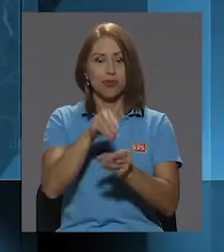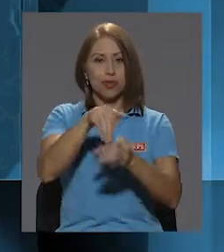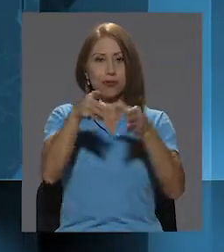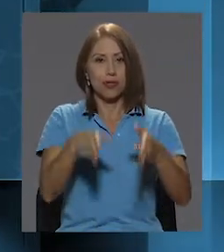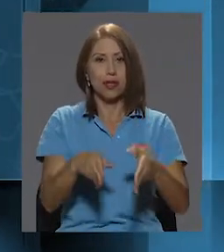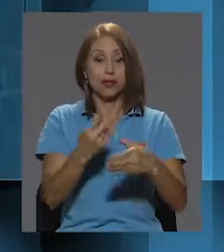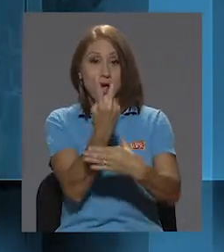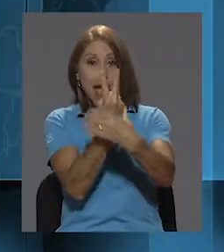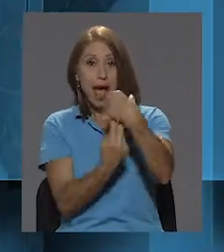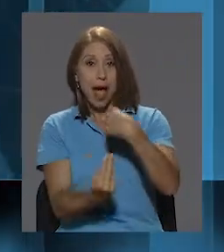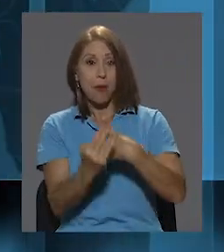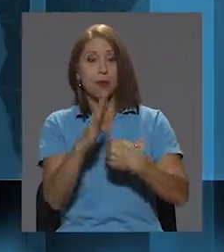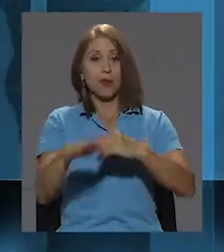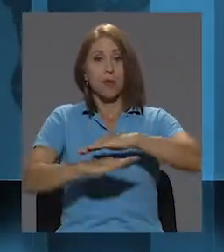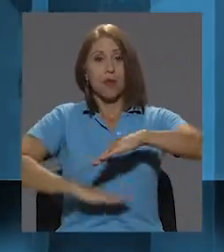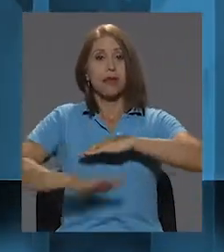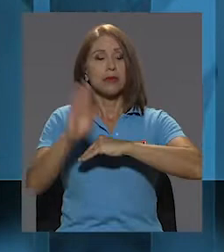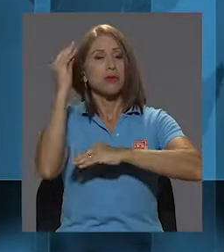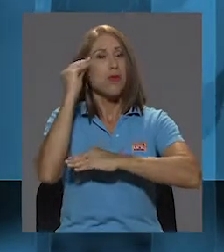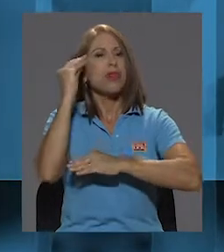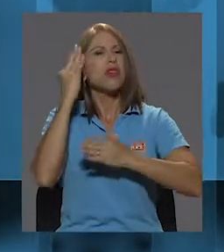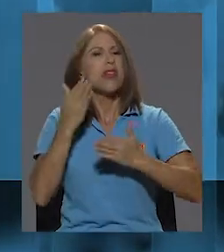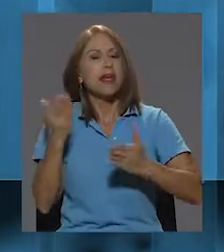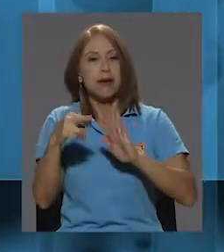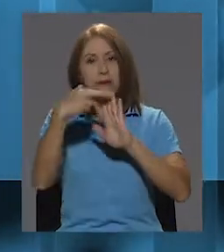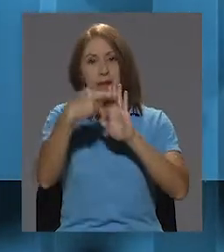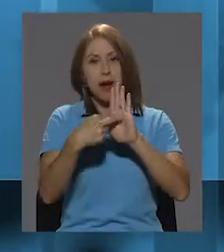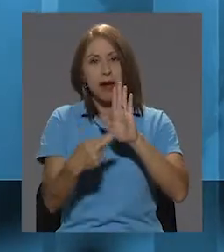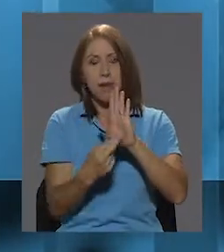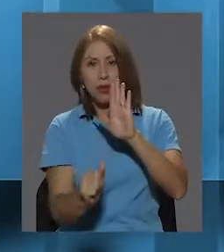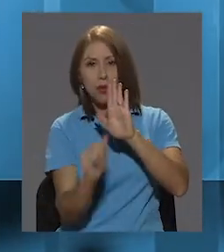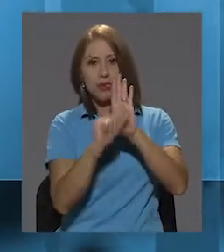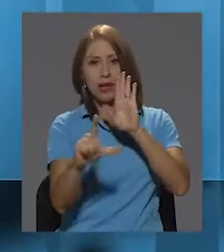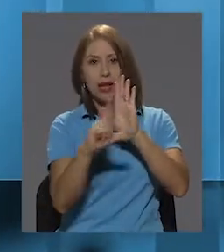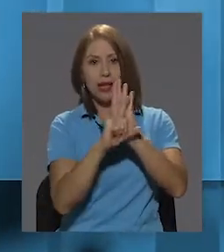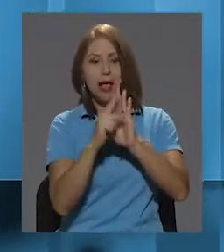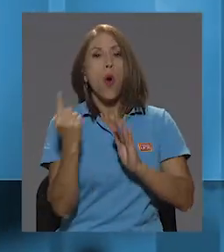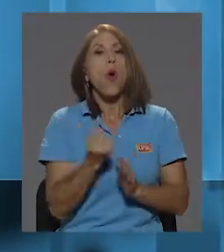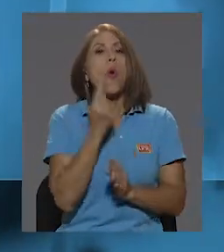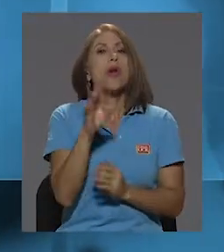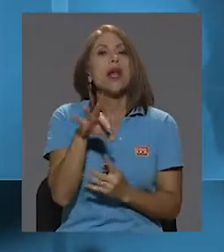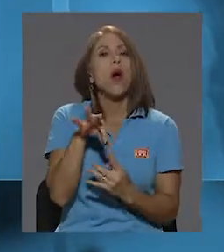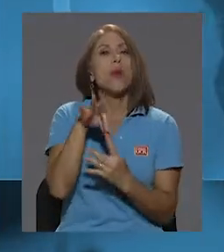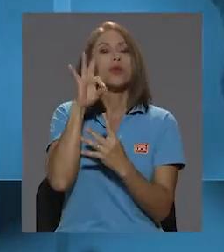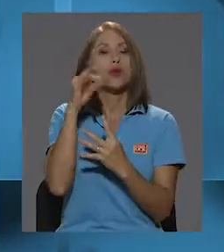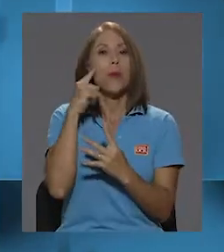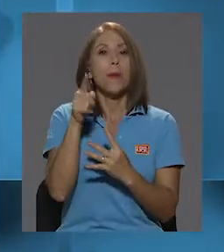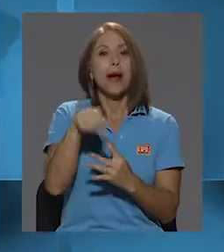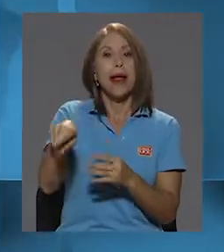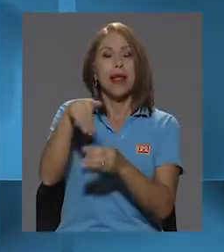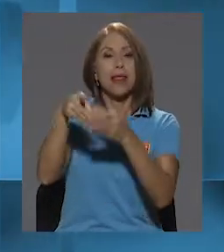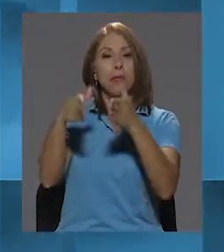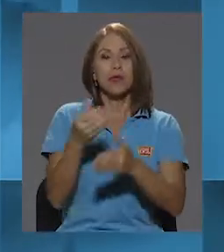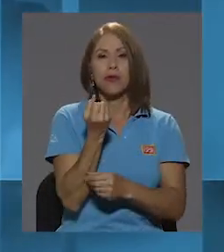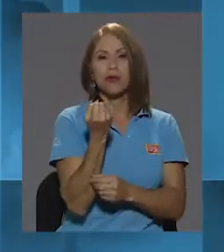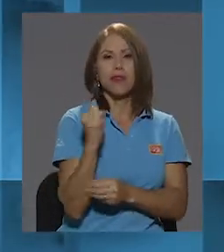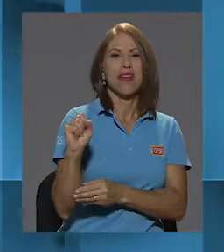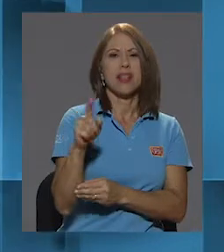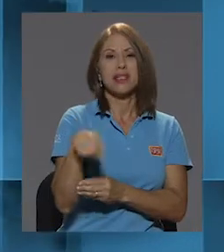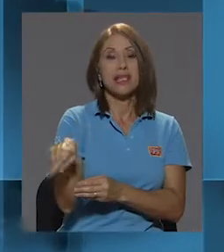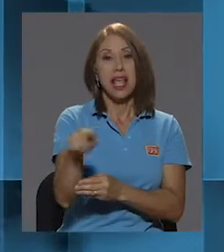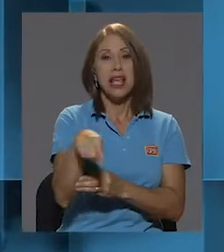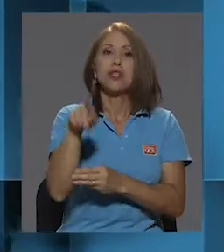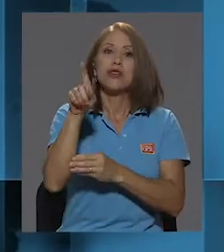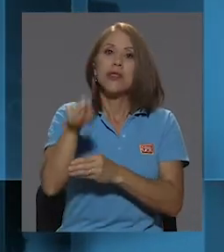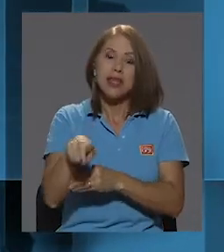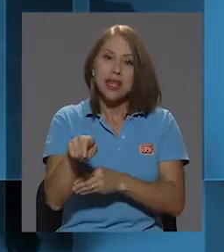su posición en el reglamento legislativo, el cual establece como única opción viable para los diputados rebeldes